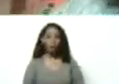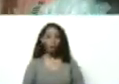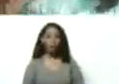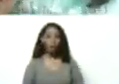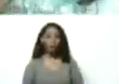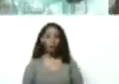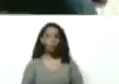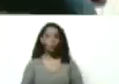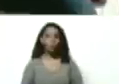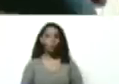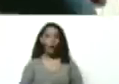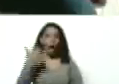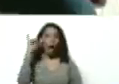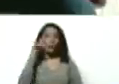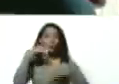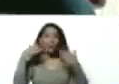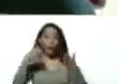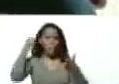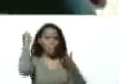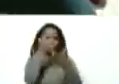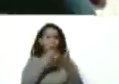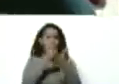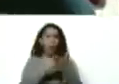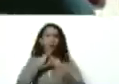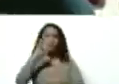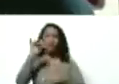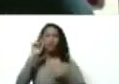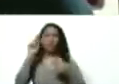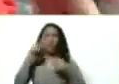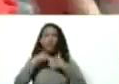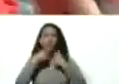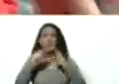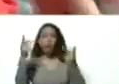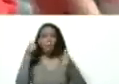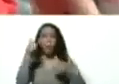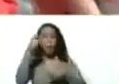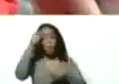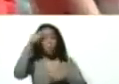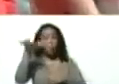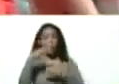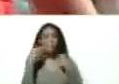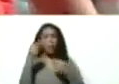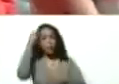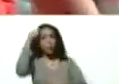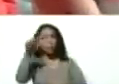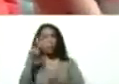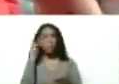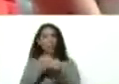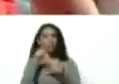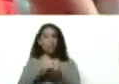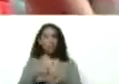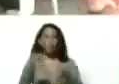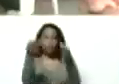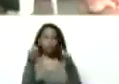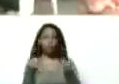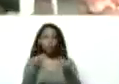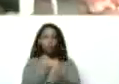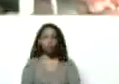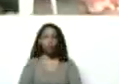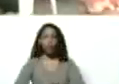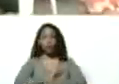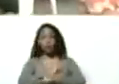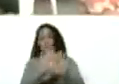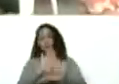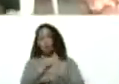tenemos que empeñarnos en informar bien al pueblo para que el pueblo participe ya